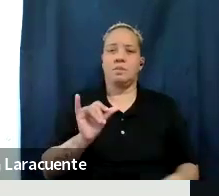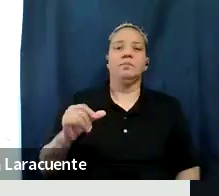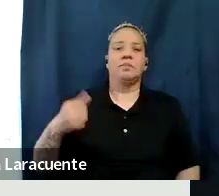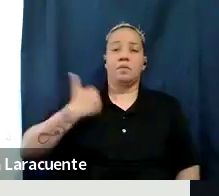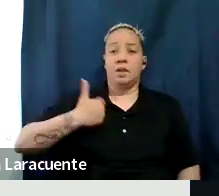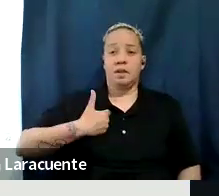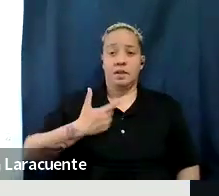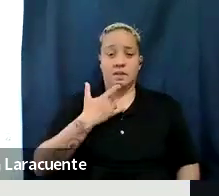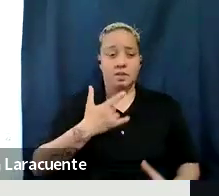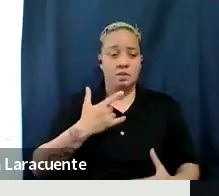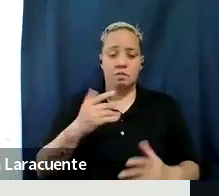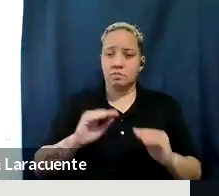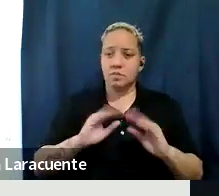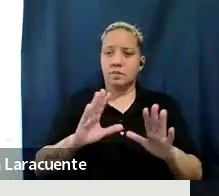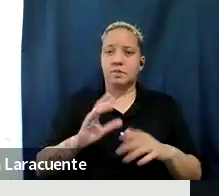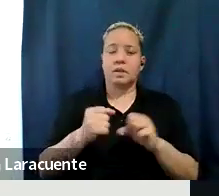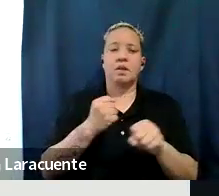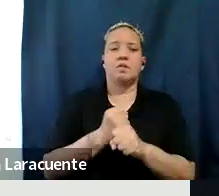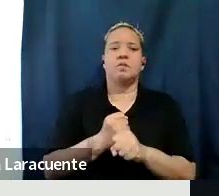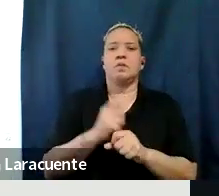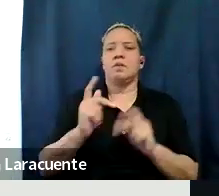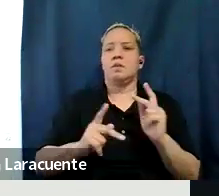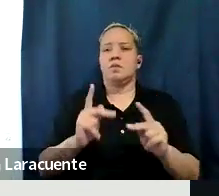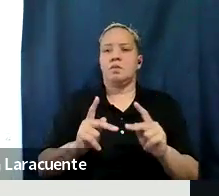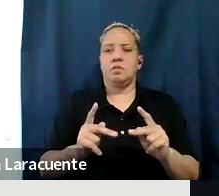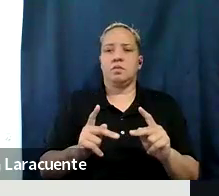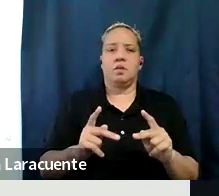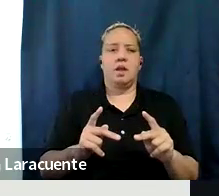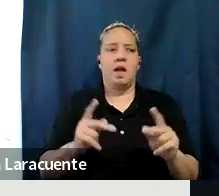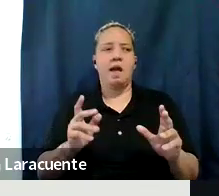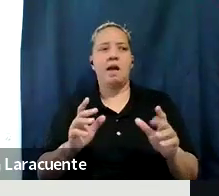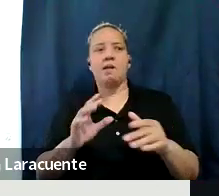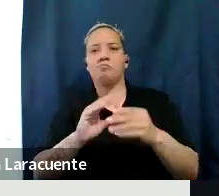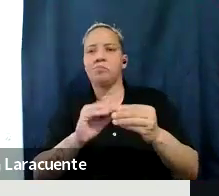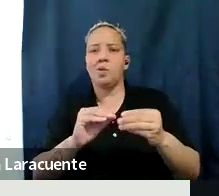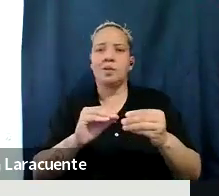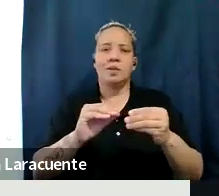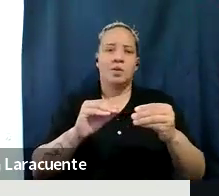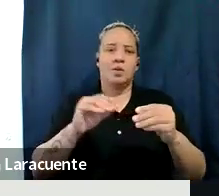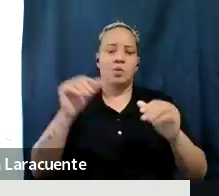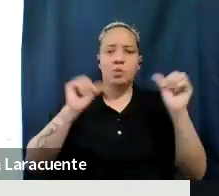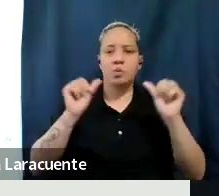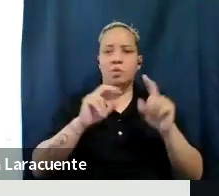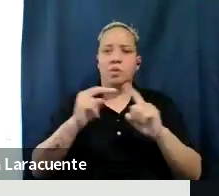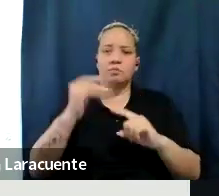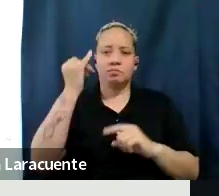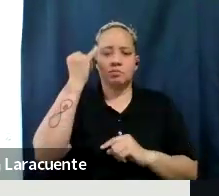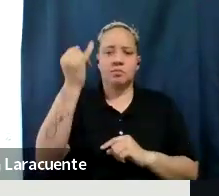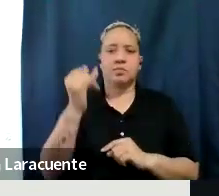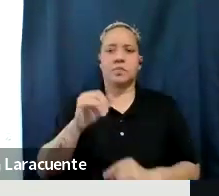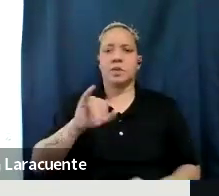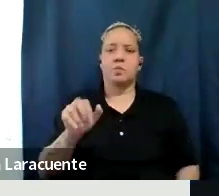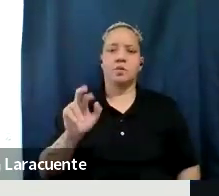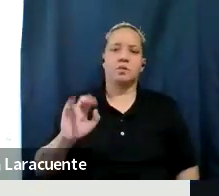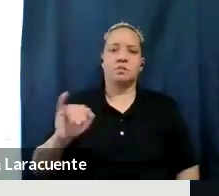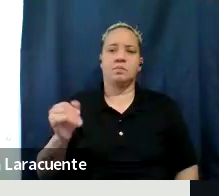durante muchos años hubo gente dedicada a suscitar dudas con respecto al posicionamiento ideológico de Juan Ramón Jiménez.